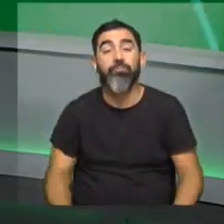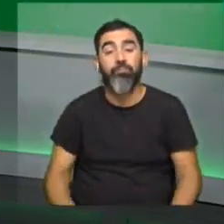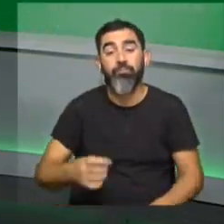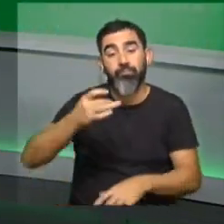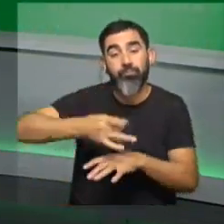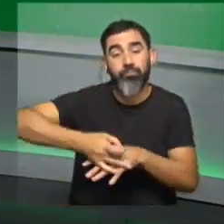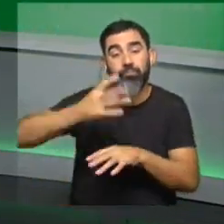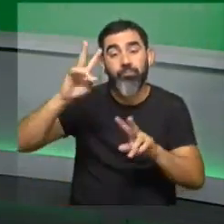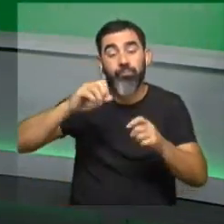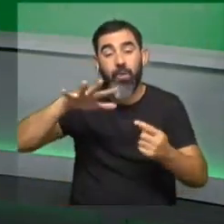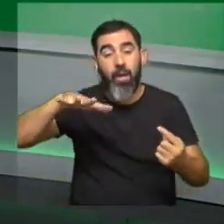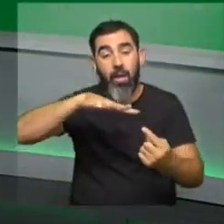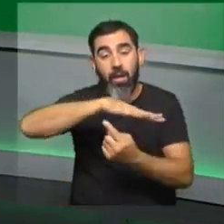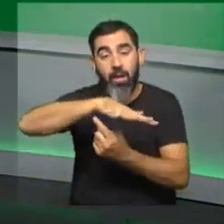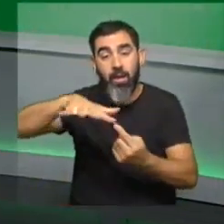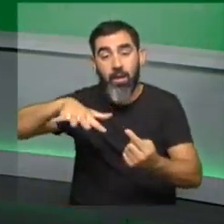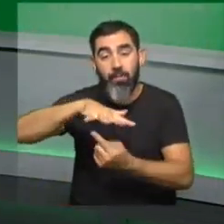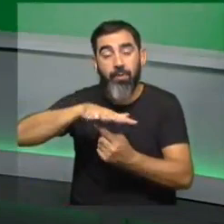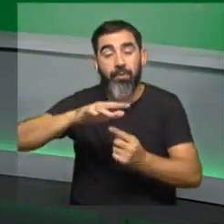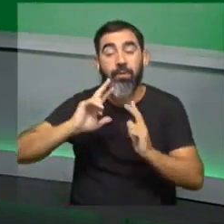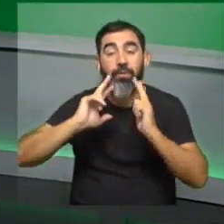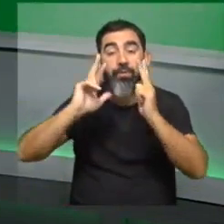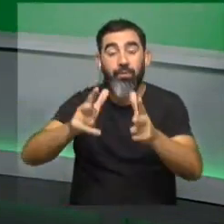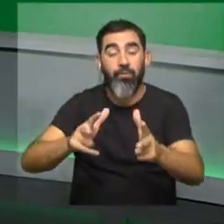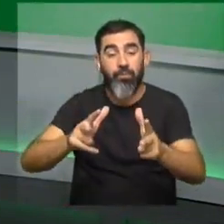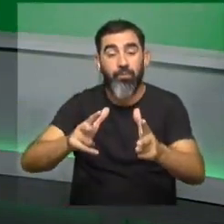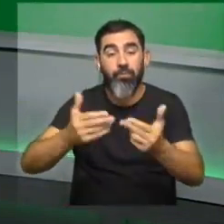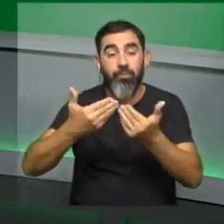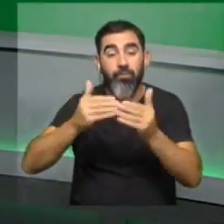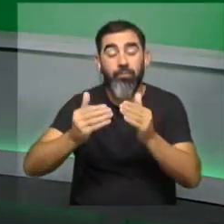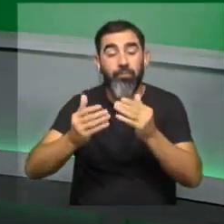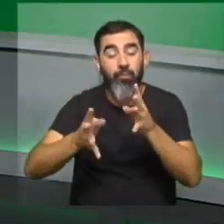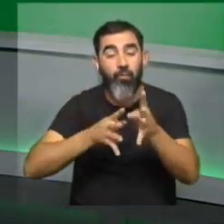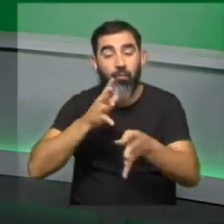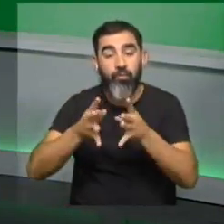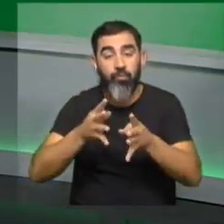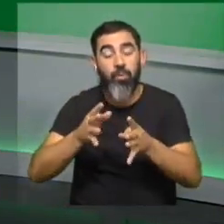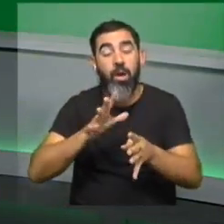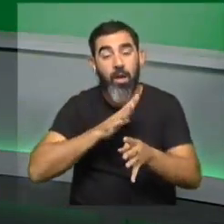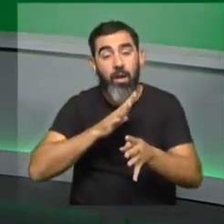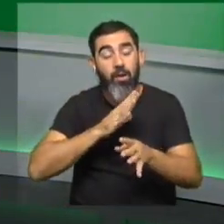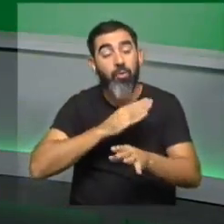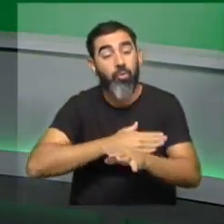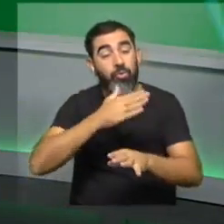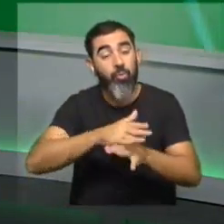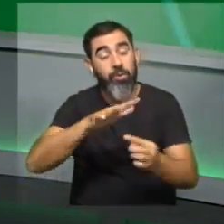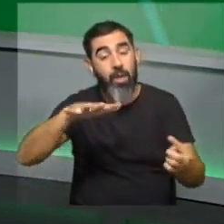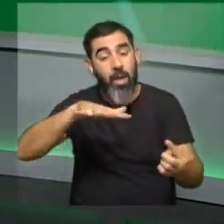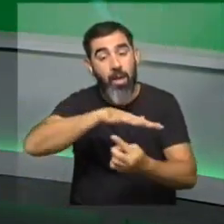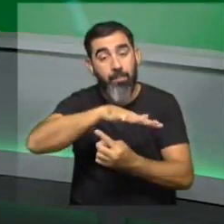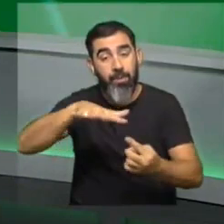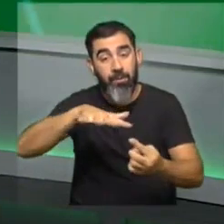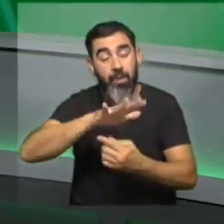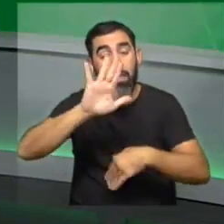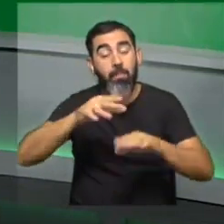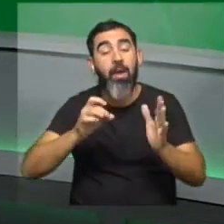especialista en temas ambientales Eduardo Gudinas aseguró el inicio de las operaciones, dijo va a tener severos impactos ambientales, sobre todo